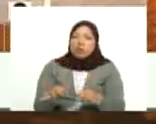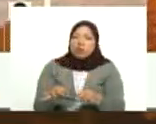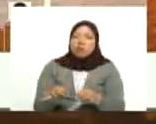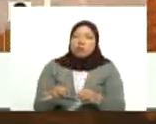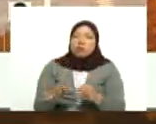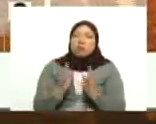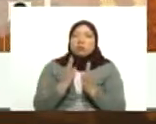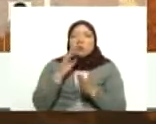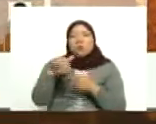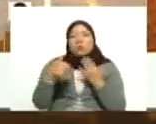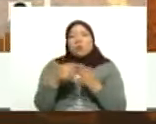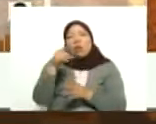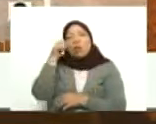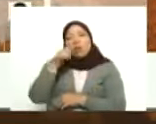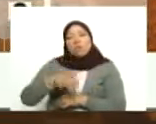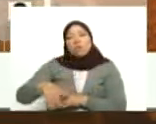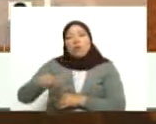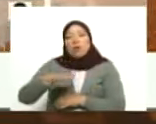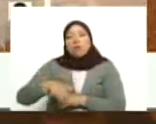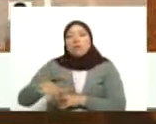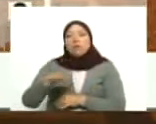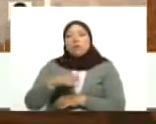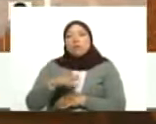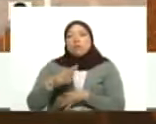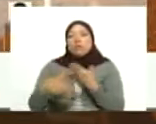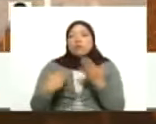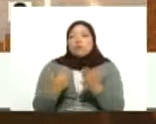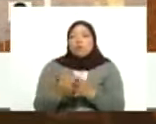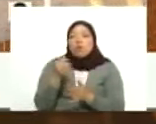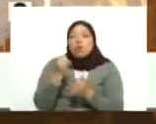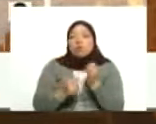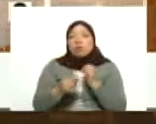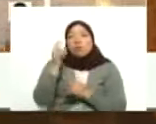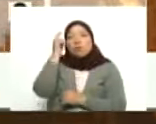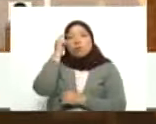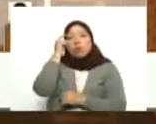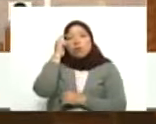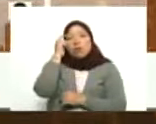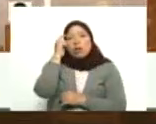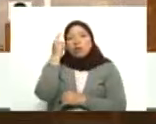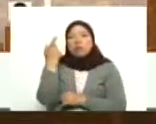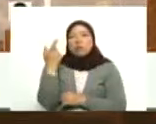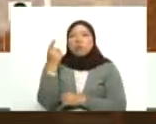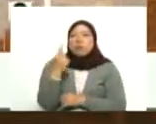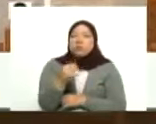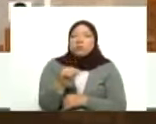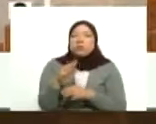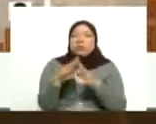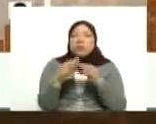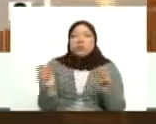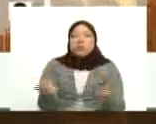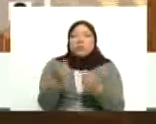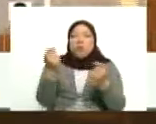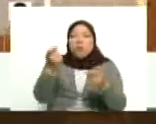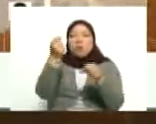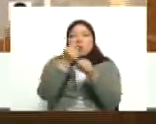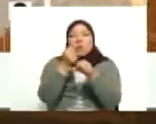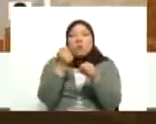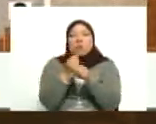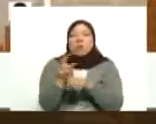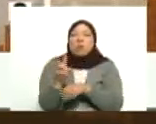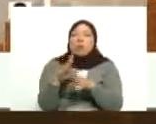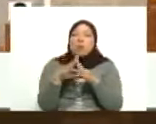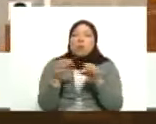eso ha sido a costa del pueblo palestino. Pero lo que hemos visto en los últimos días es que a pesar de toda esa campaña mediática, a pesar de